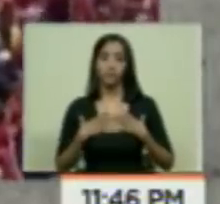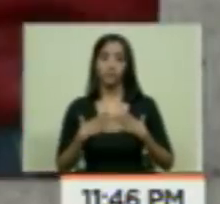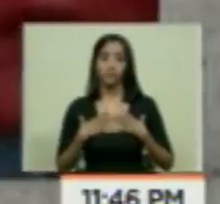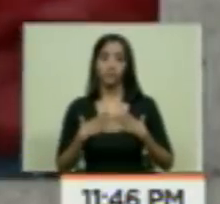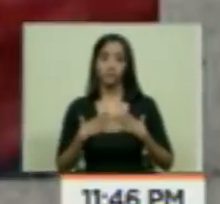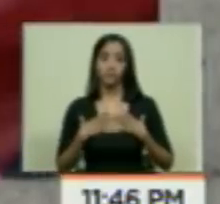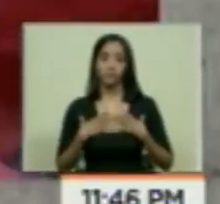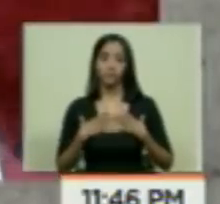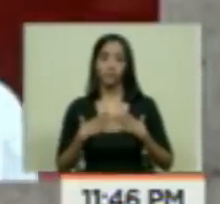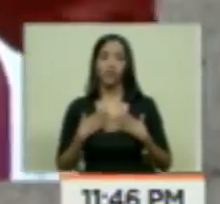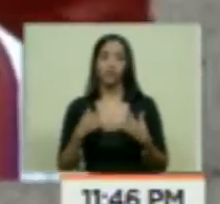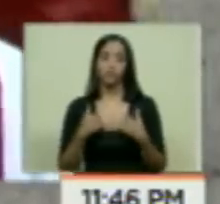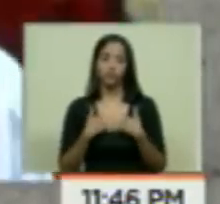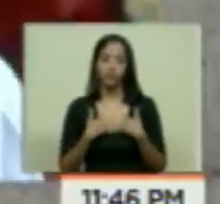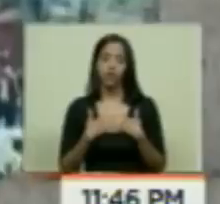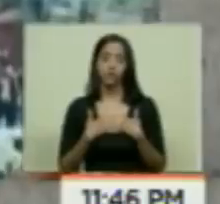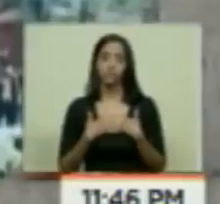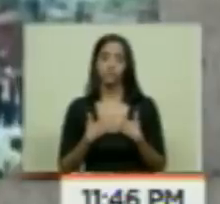yo